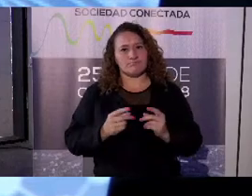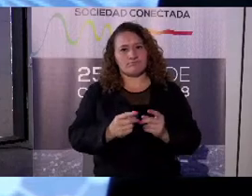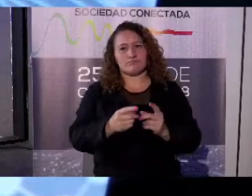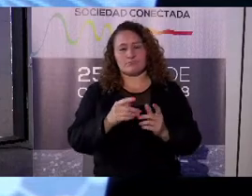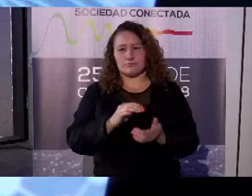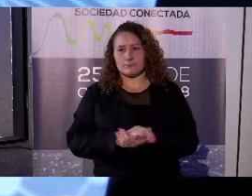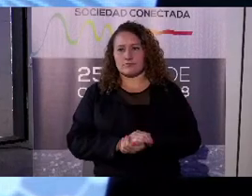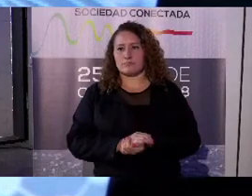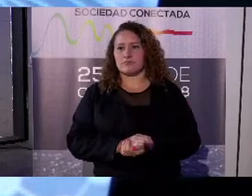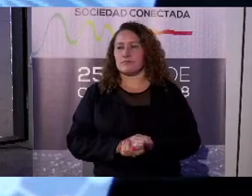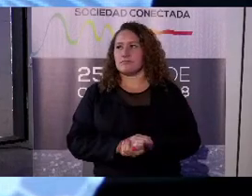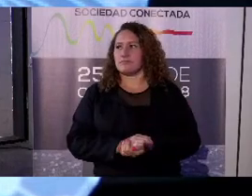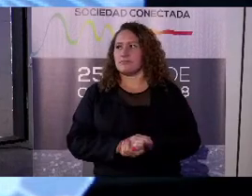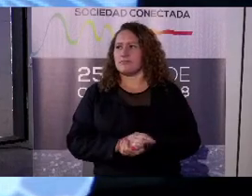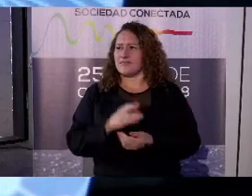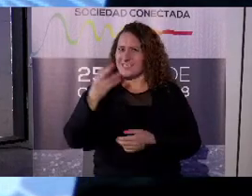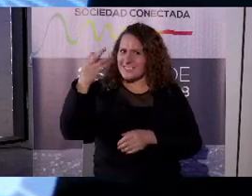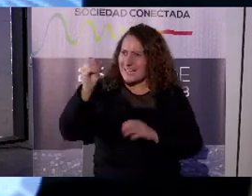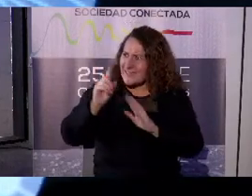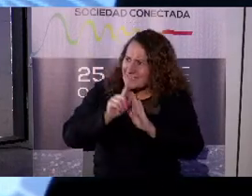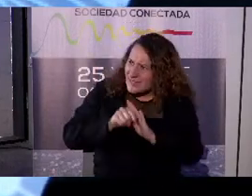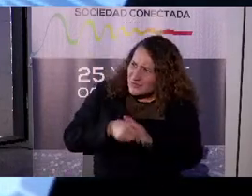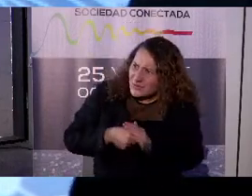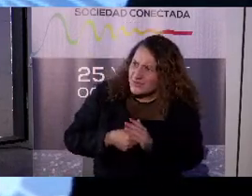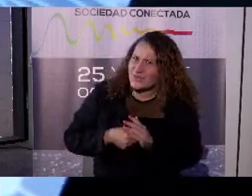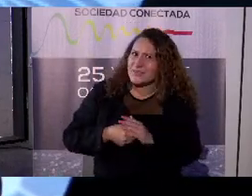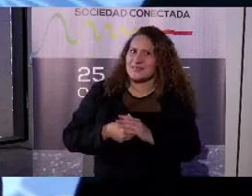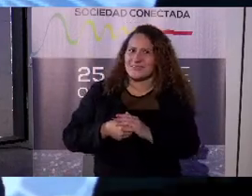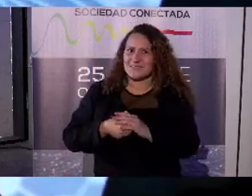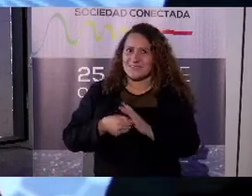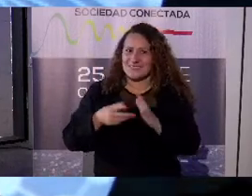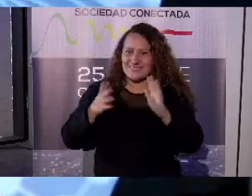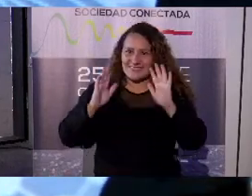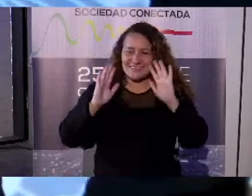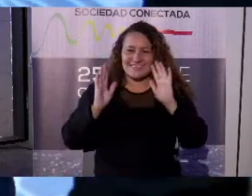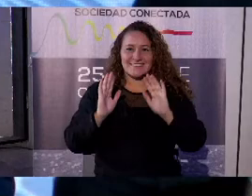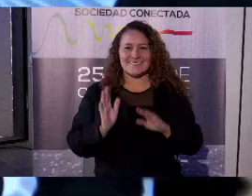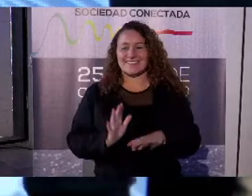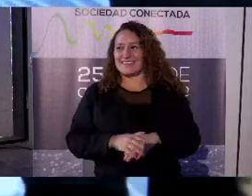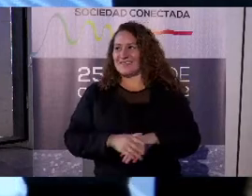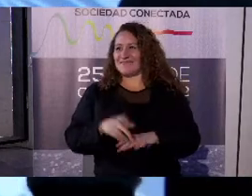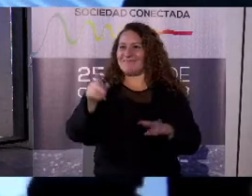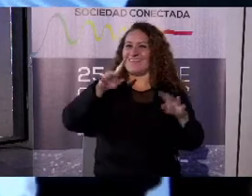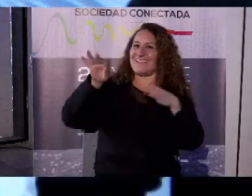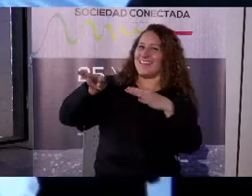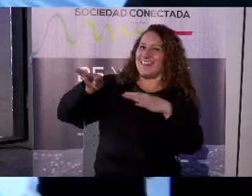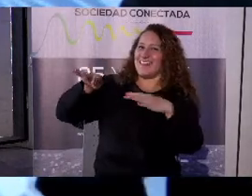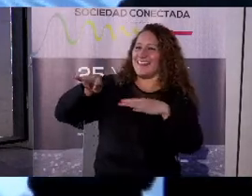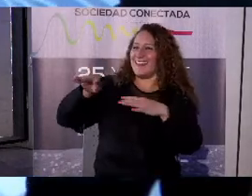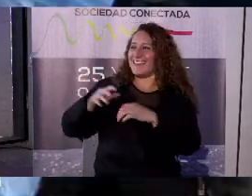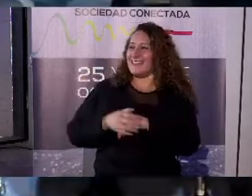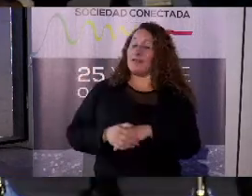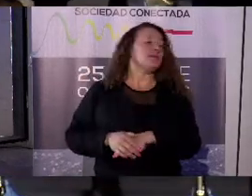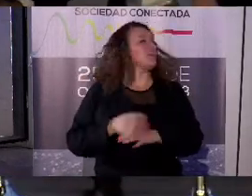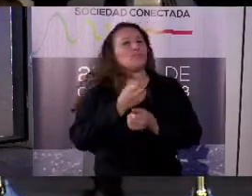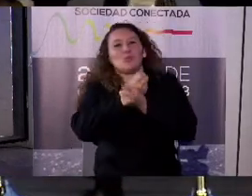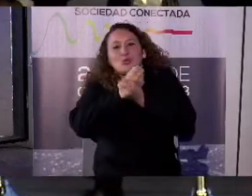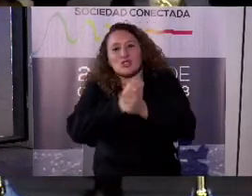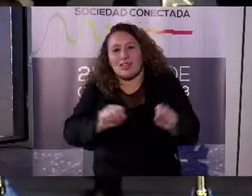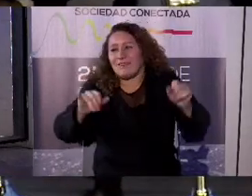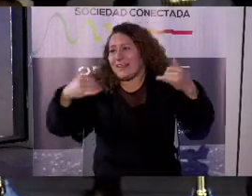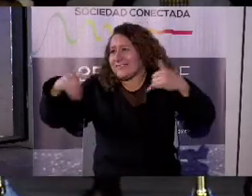espectro 30 segundos 30 segundos eso es una que imposible creo